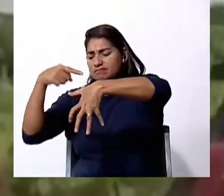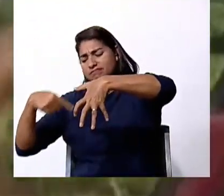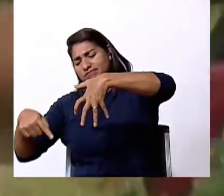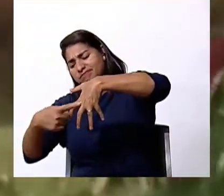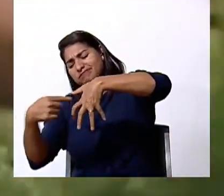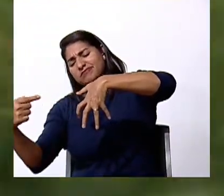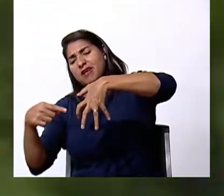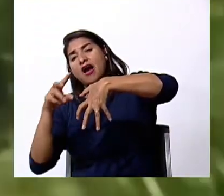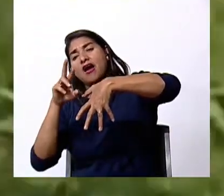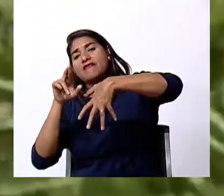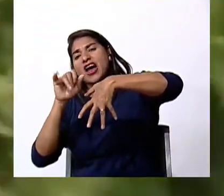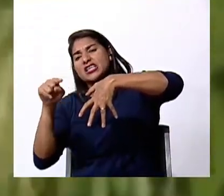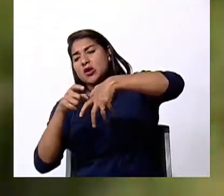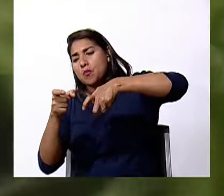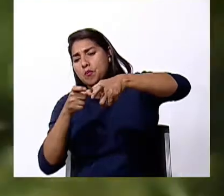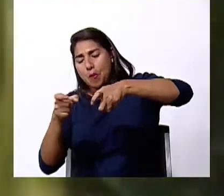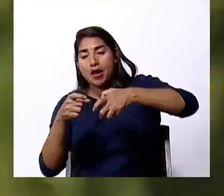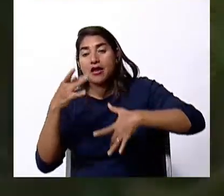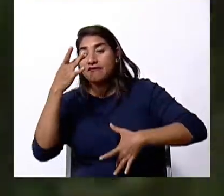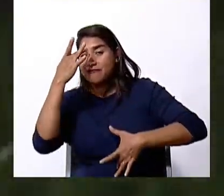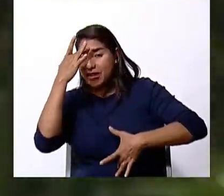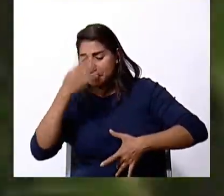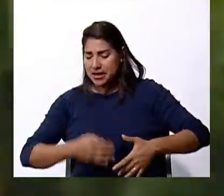para controlar enfermedades